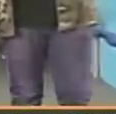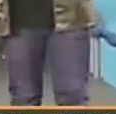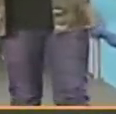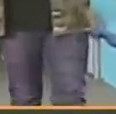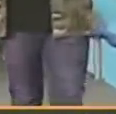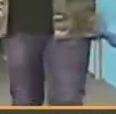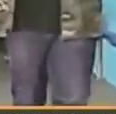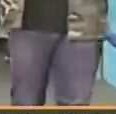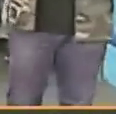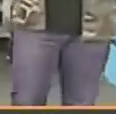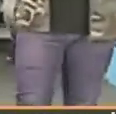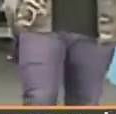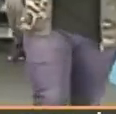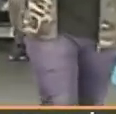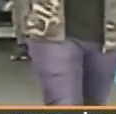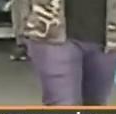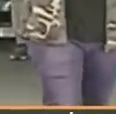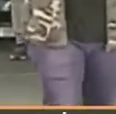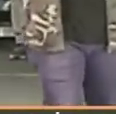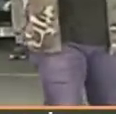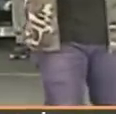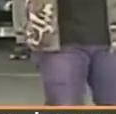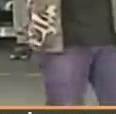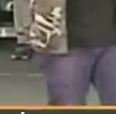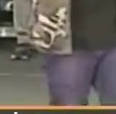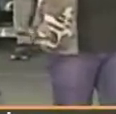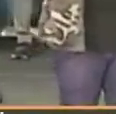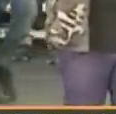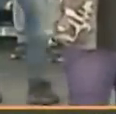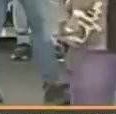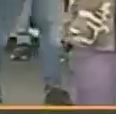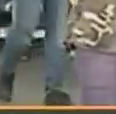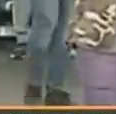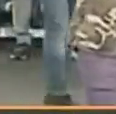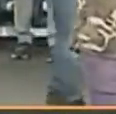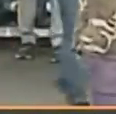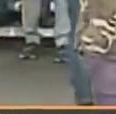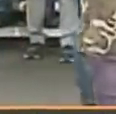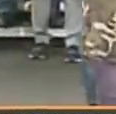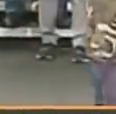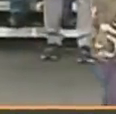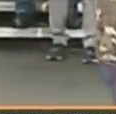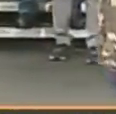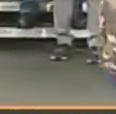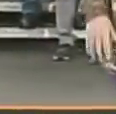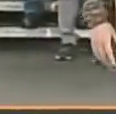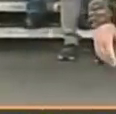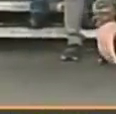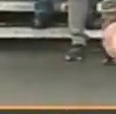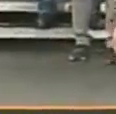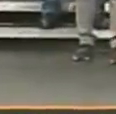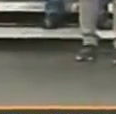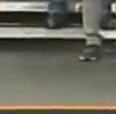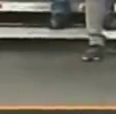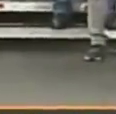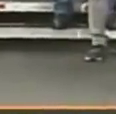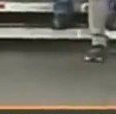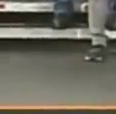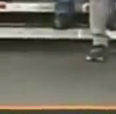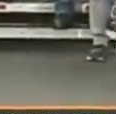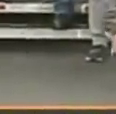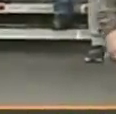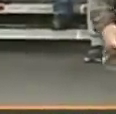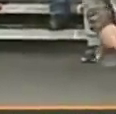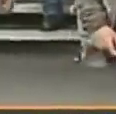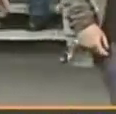Paso por la gloria. Por eso es que ahora tenemos la fortaleza de contar con la